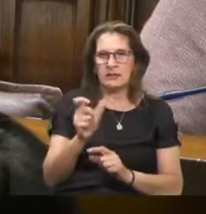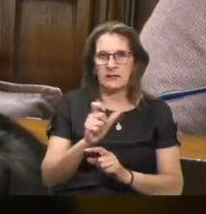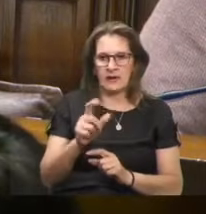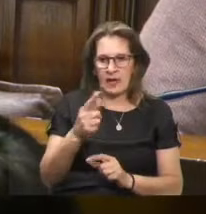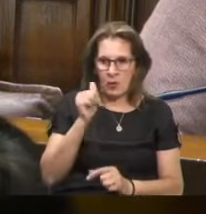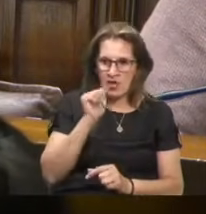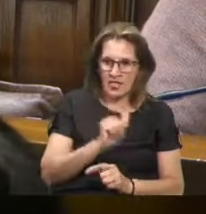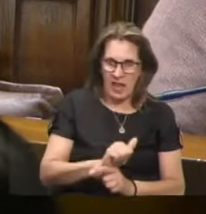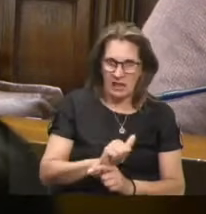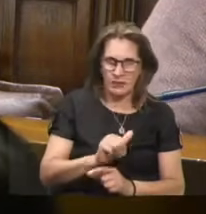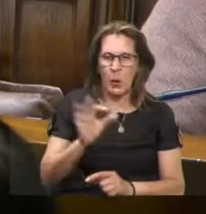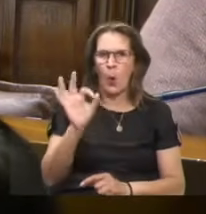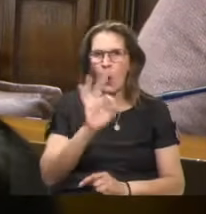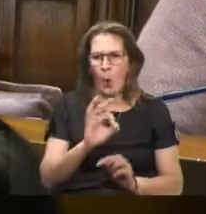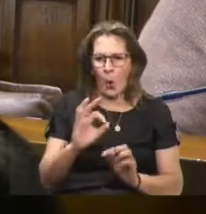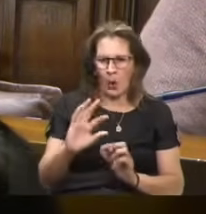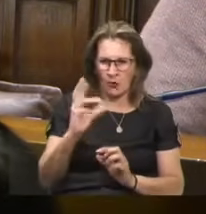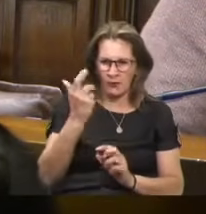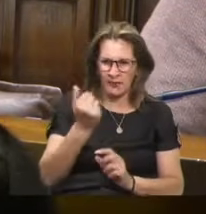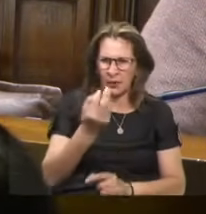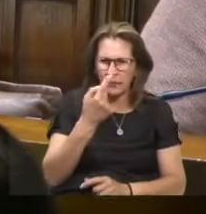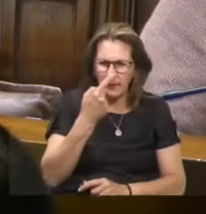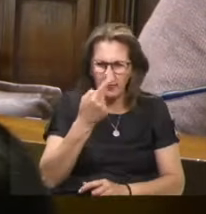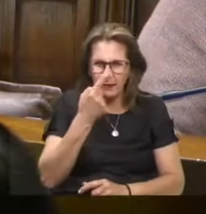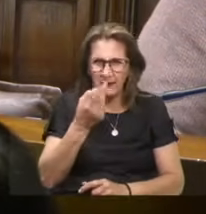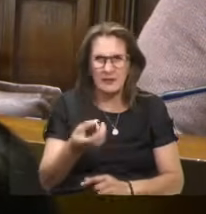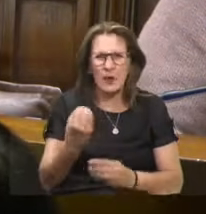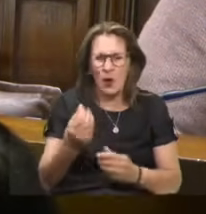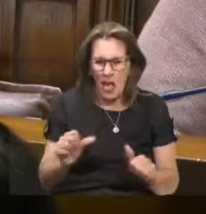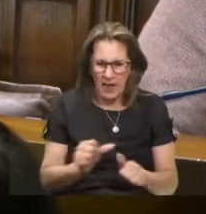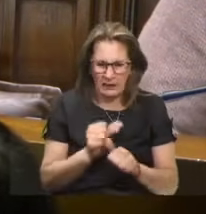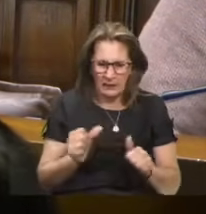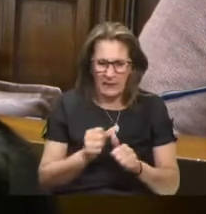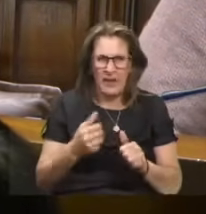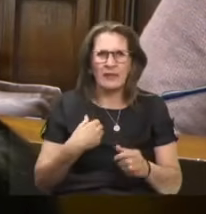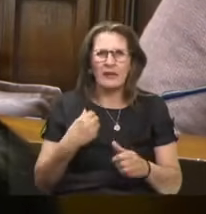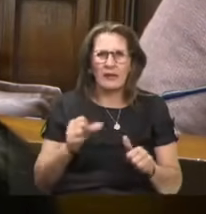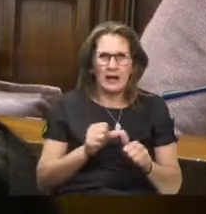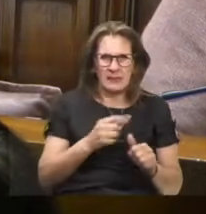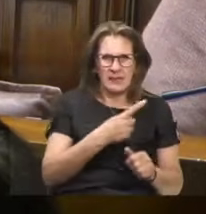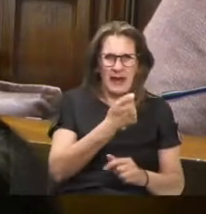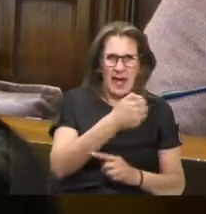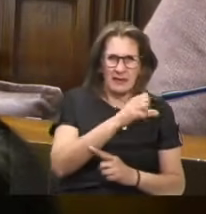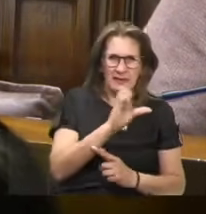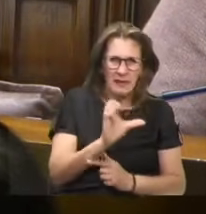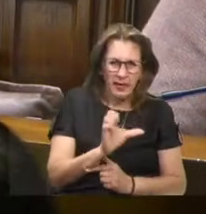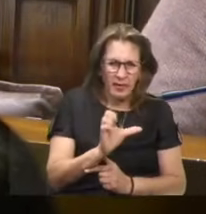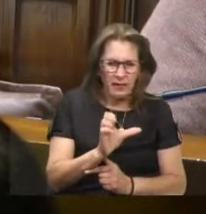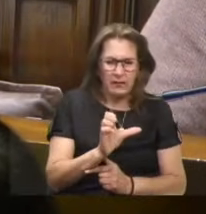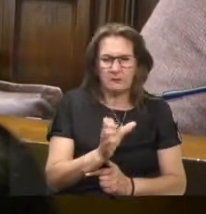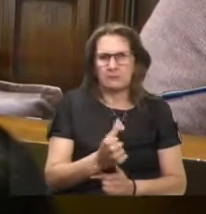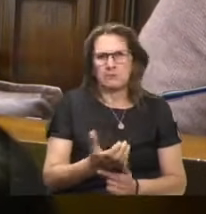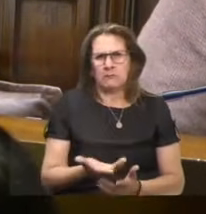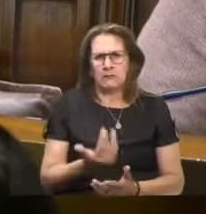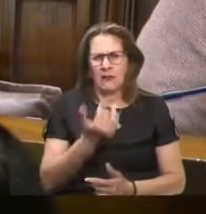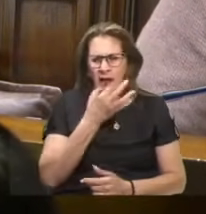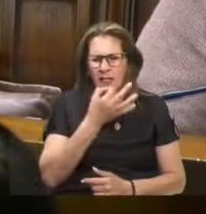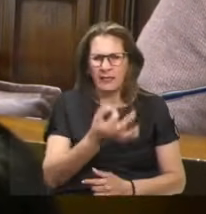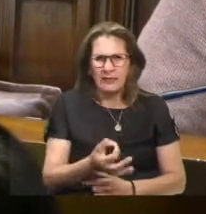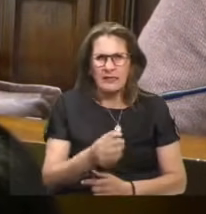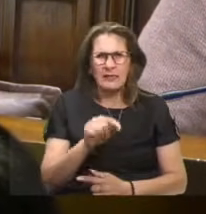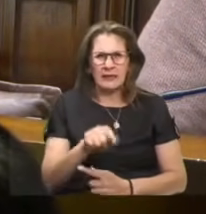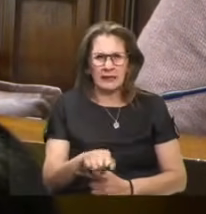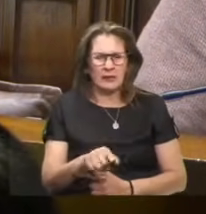daño o conflictos de intereses con la actividad que se desarrolla en ACE? Al decir de